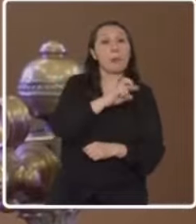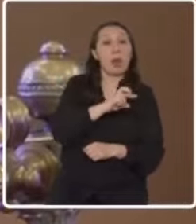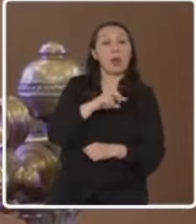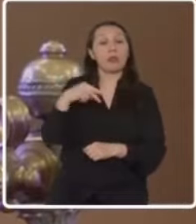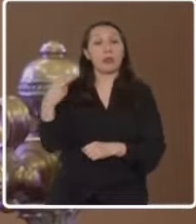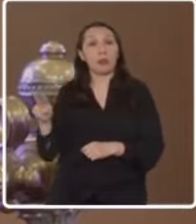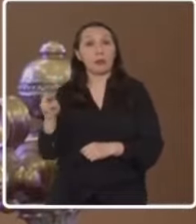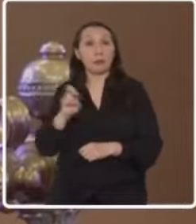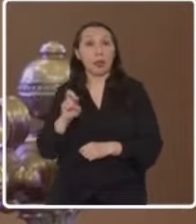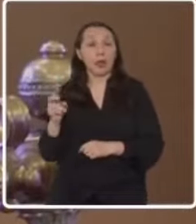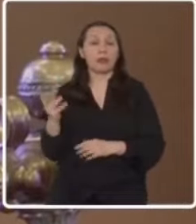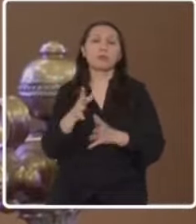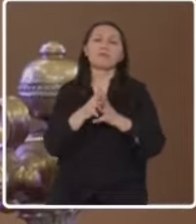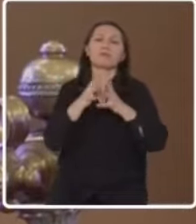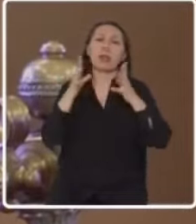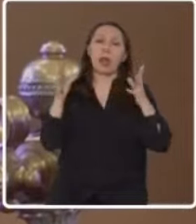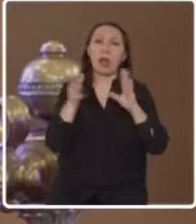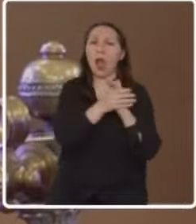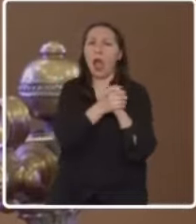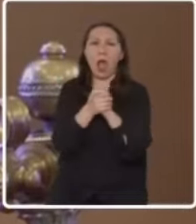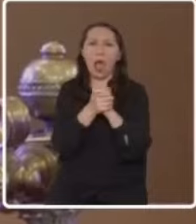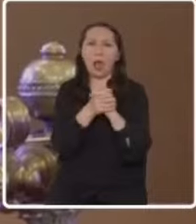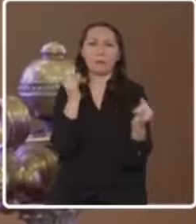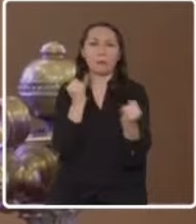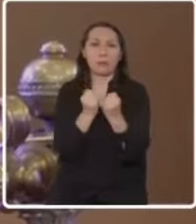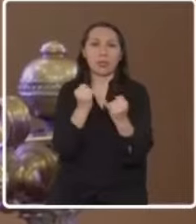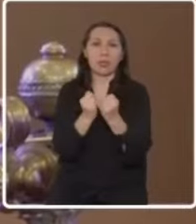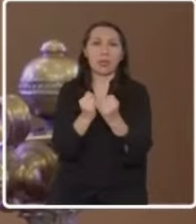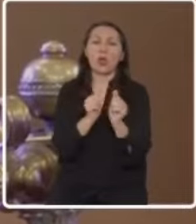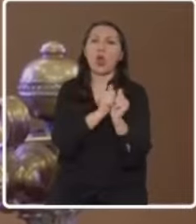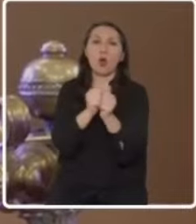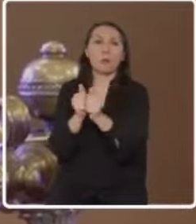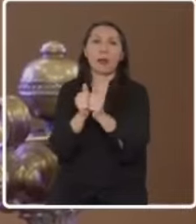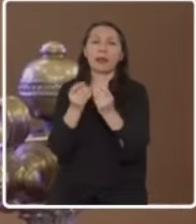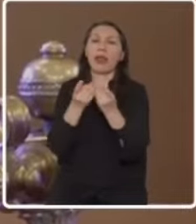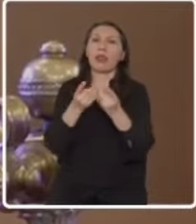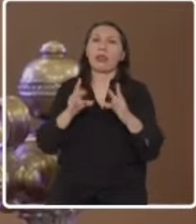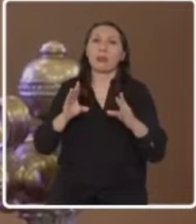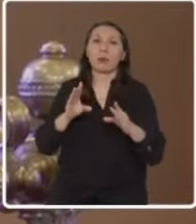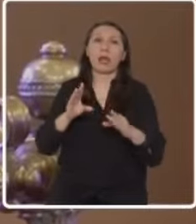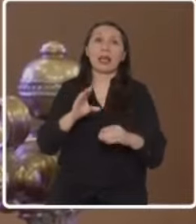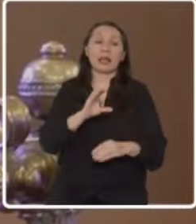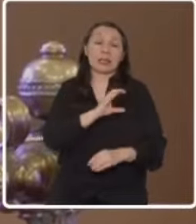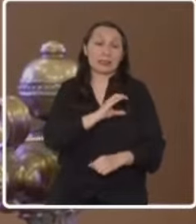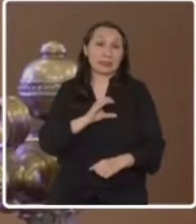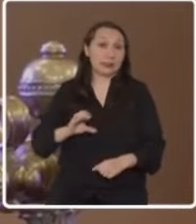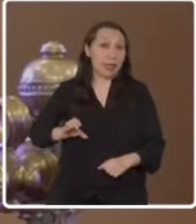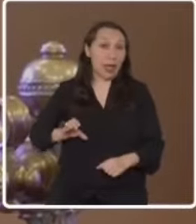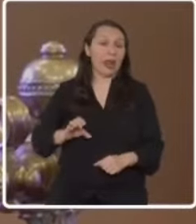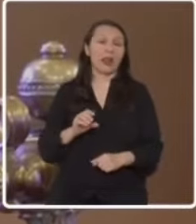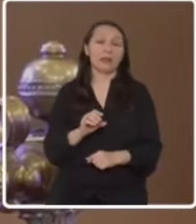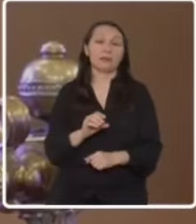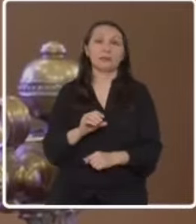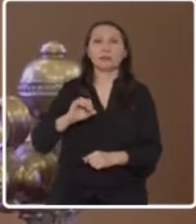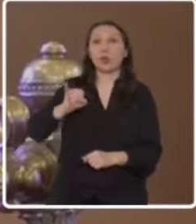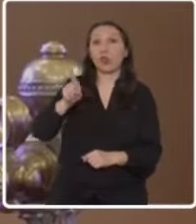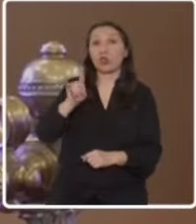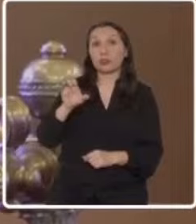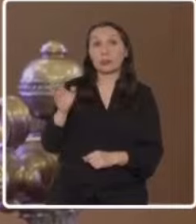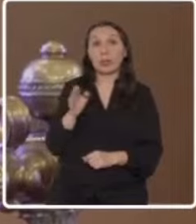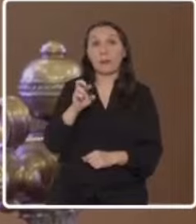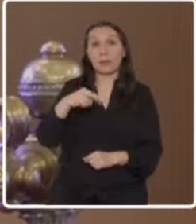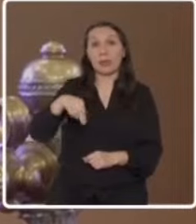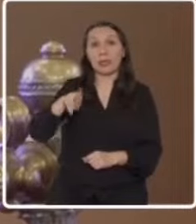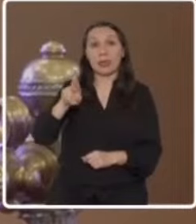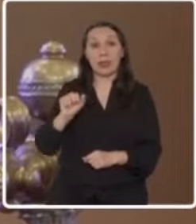padres eran grandes amigos y camaradas de la Democracia Cristiana. Don José Piñera